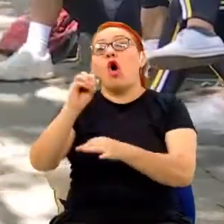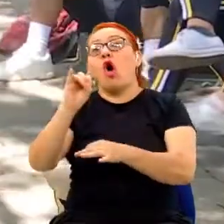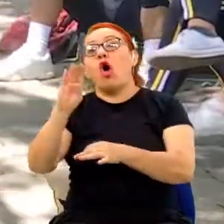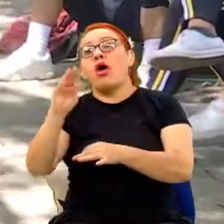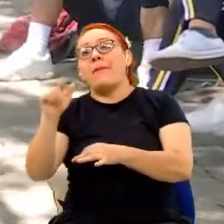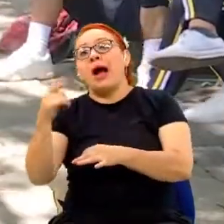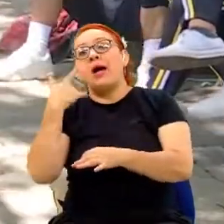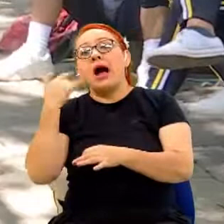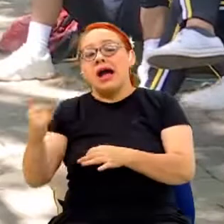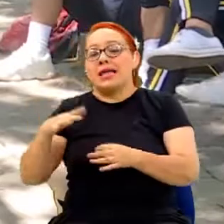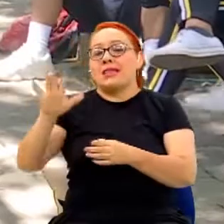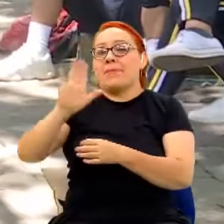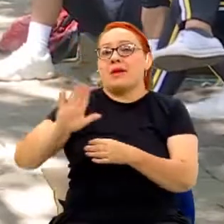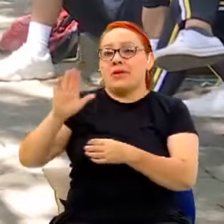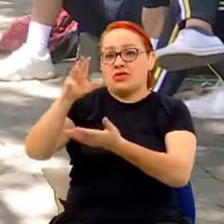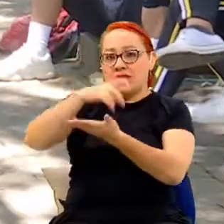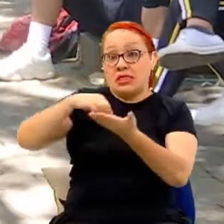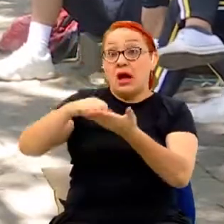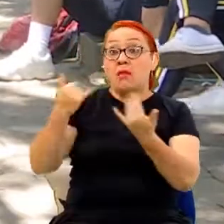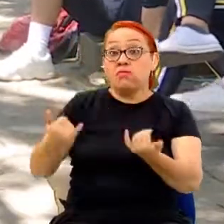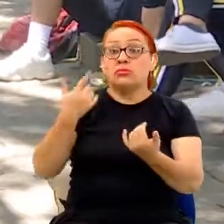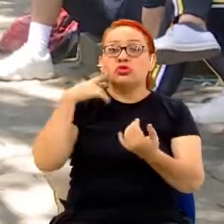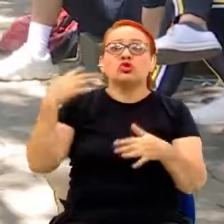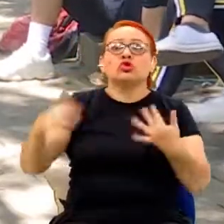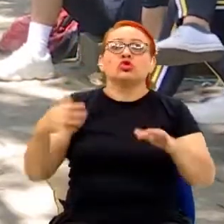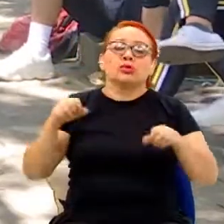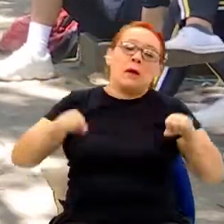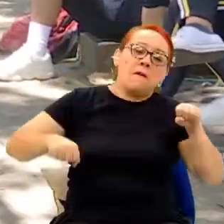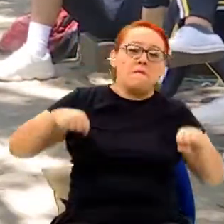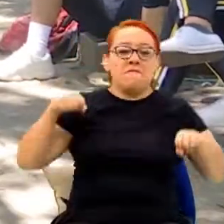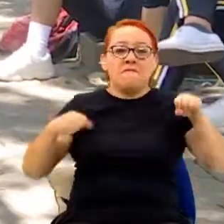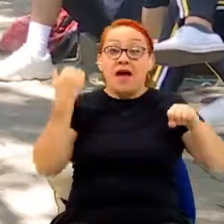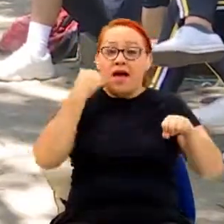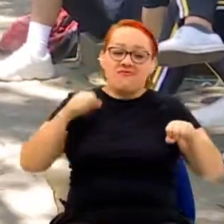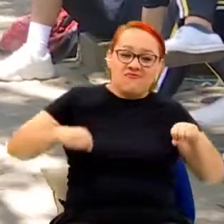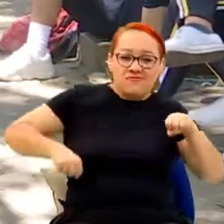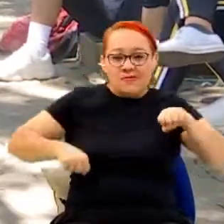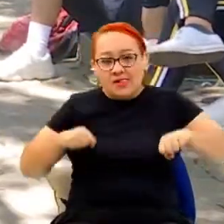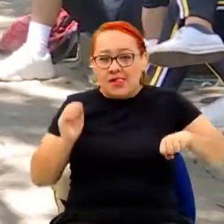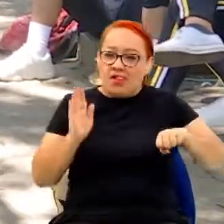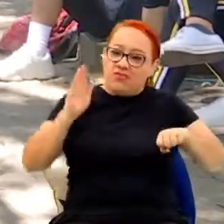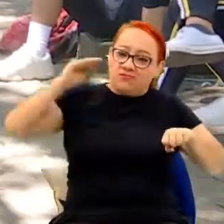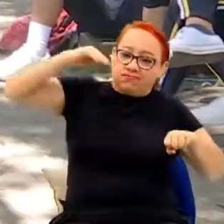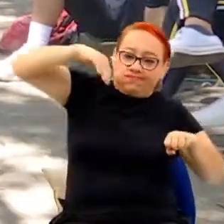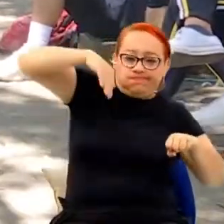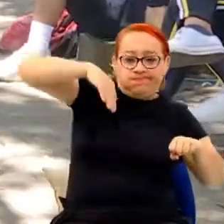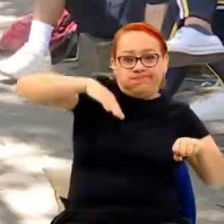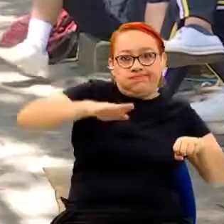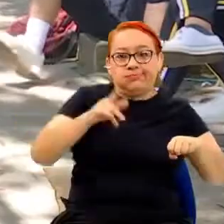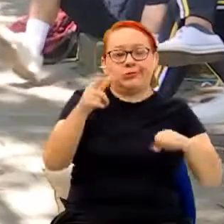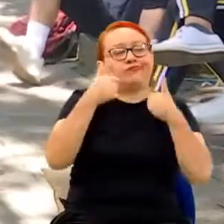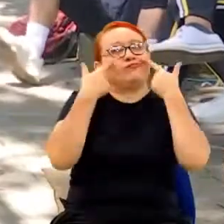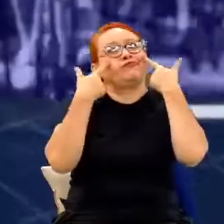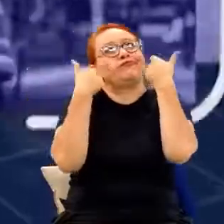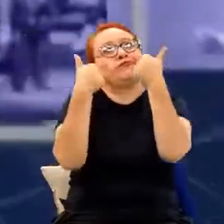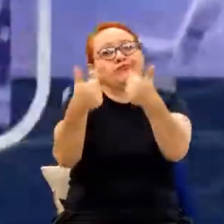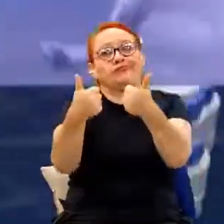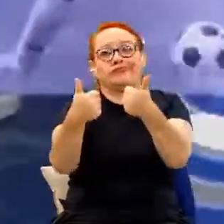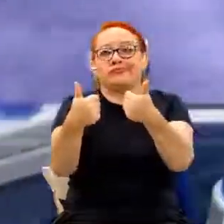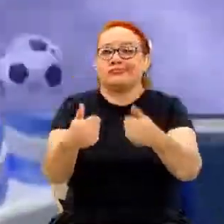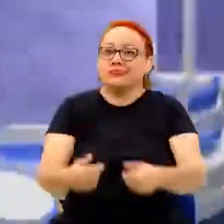en el departamento de Santander, donde ha llegado la Vuelta a Colombia Femenina en bicicleta. Un verdadero espectáculo.